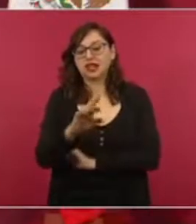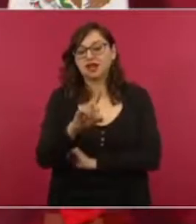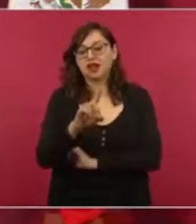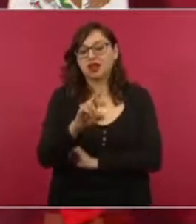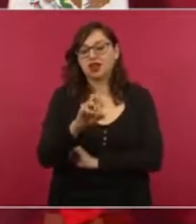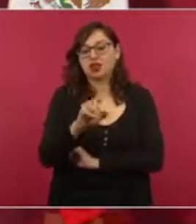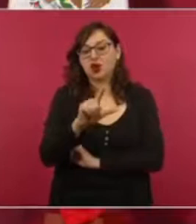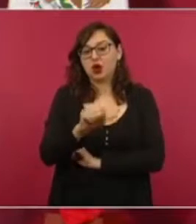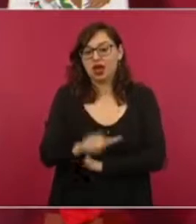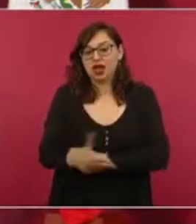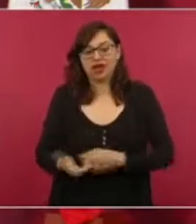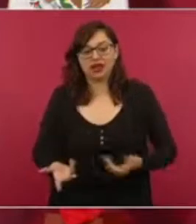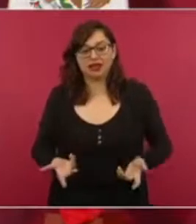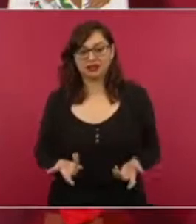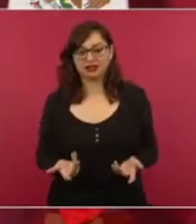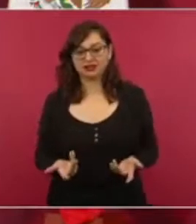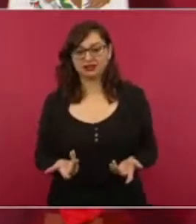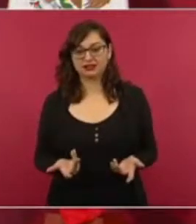de información